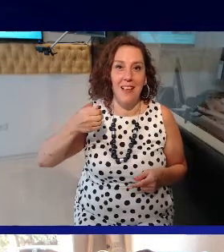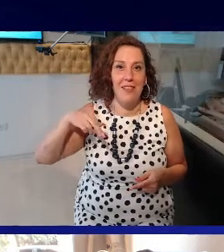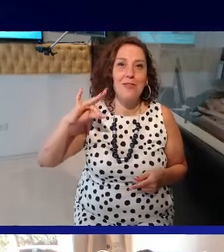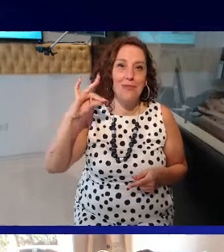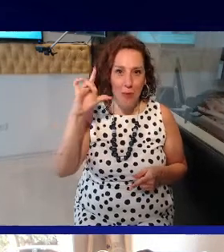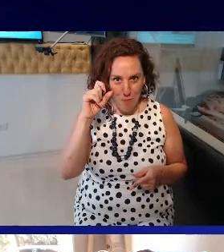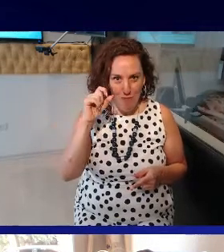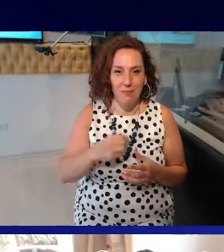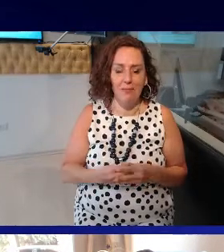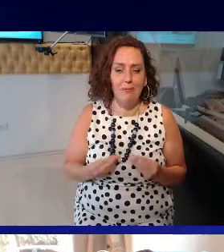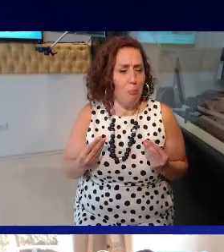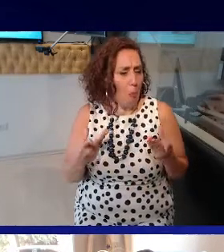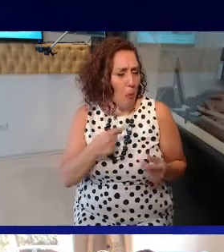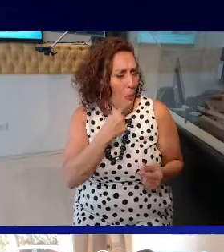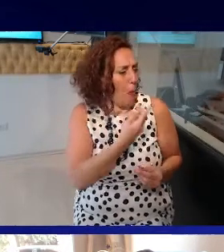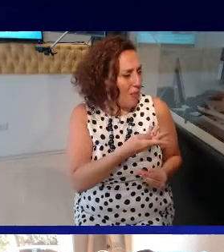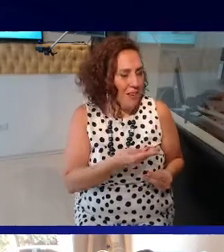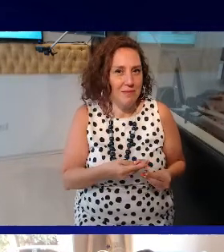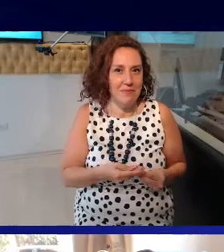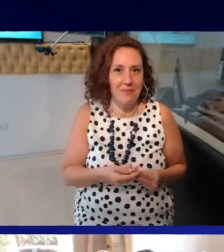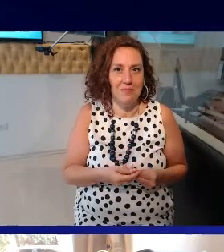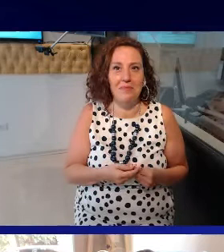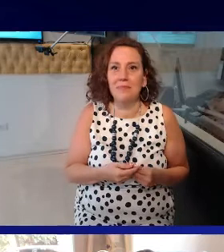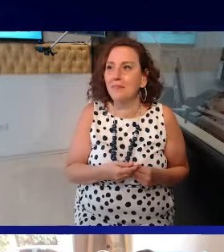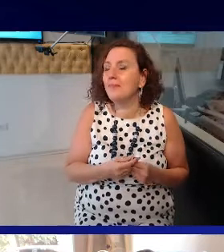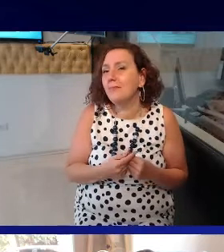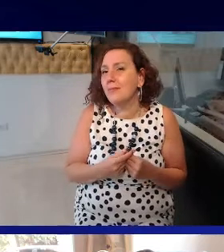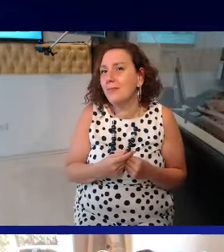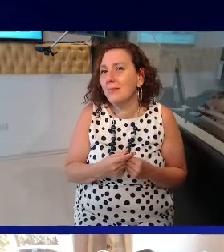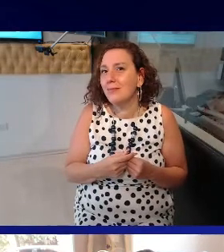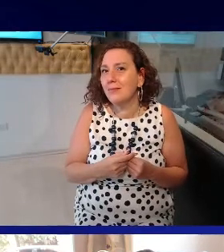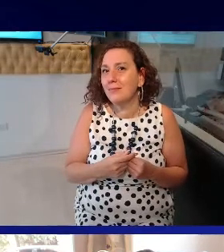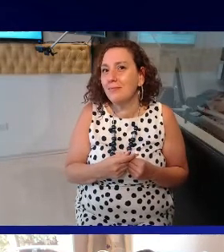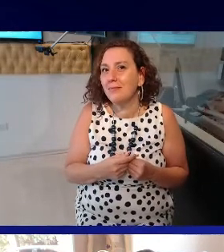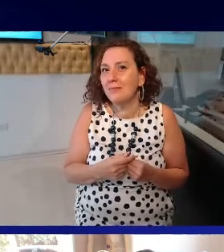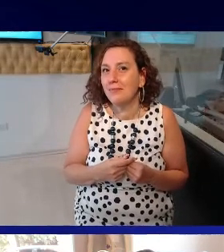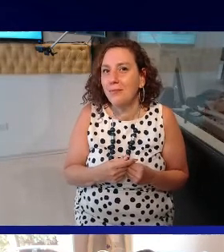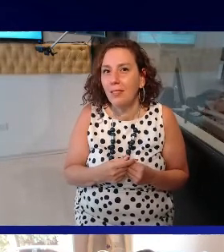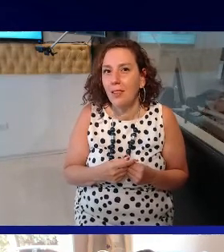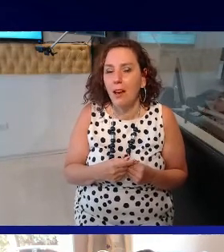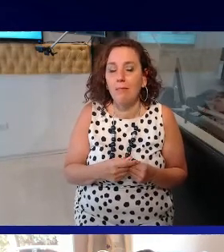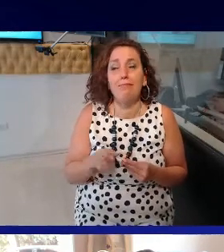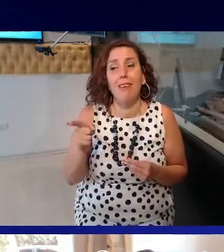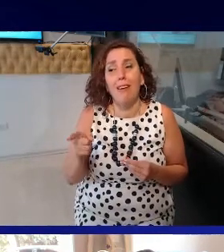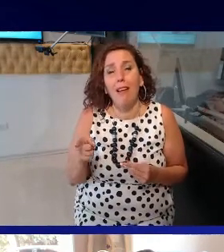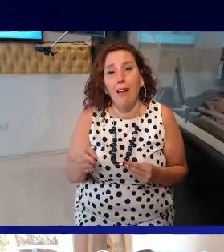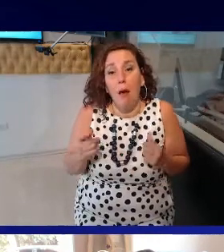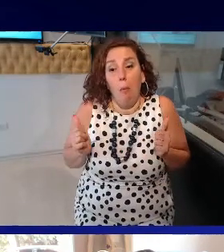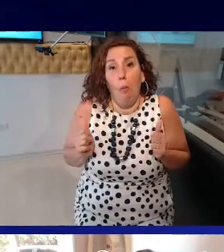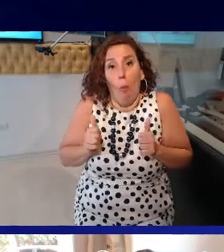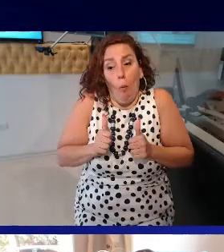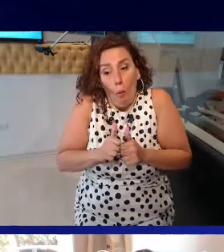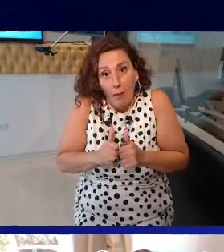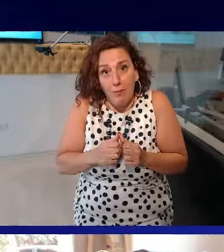Fernando? Porque se casó la pierna. Está dieta. ¿Está dieta?